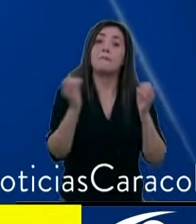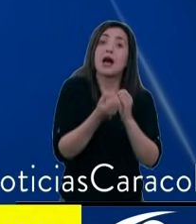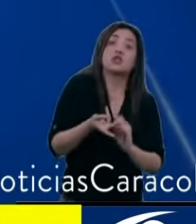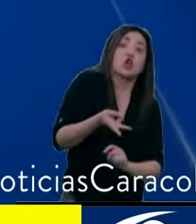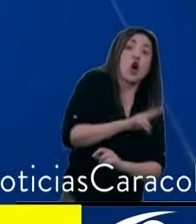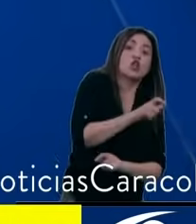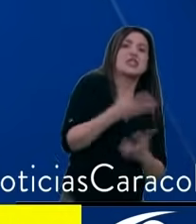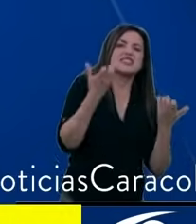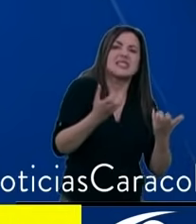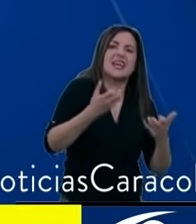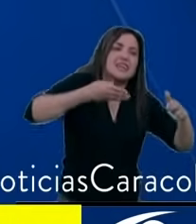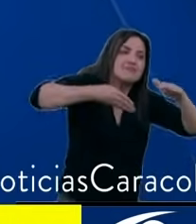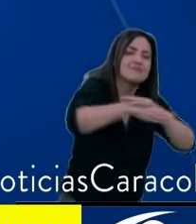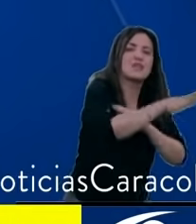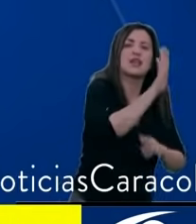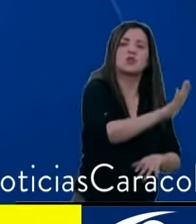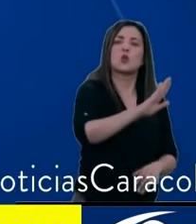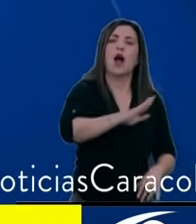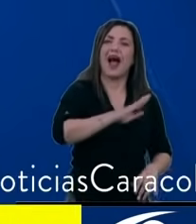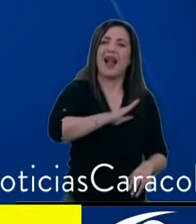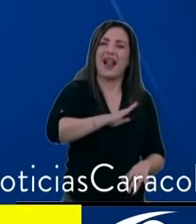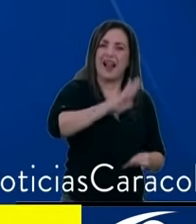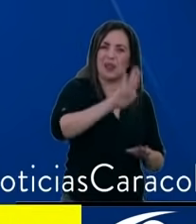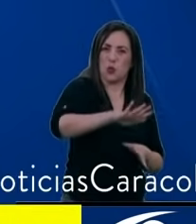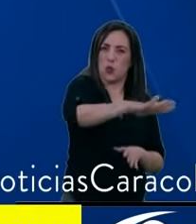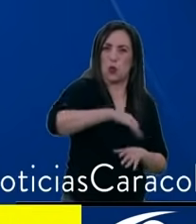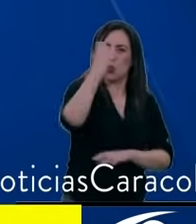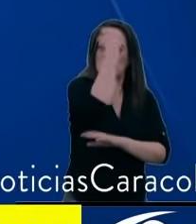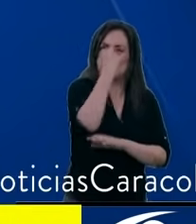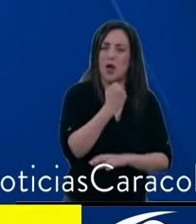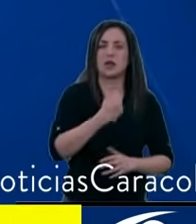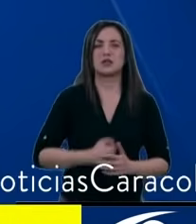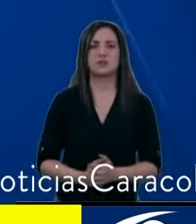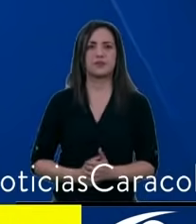forma de saquear la alcaldía municipal.